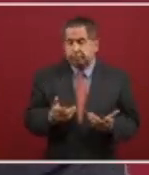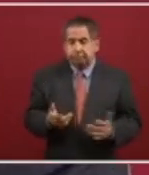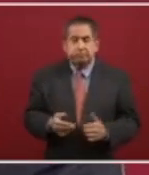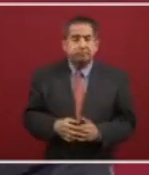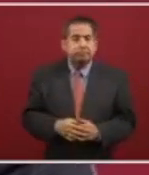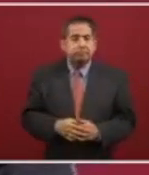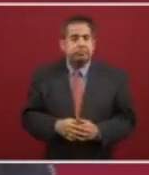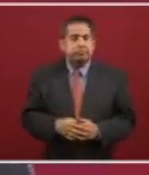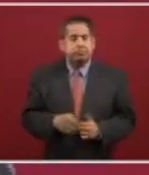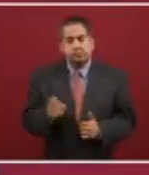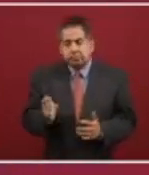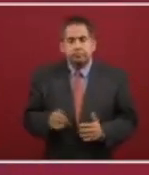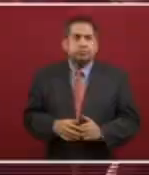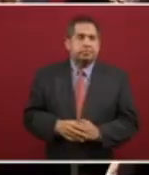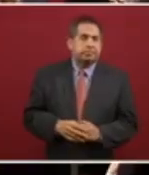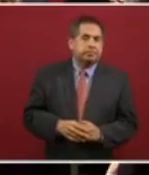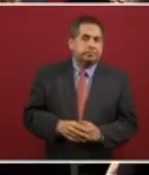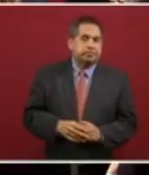pues